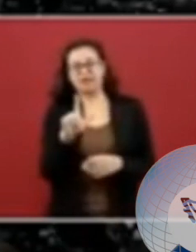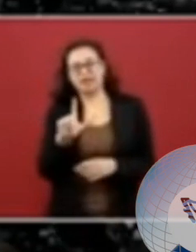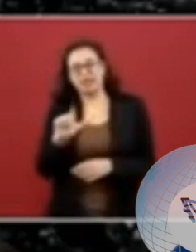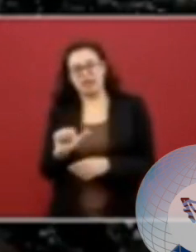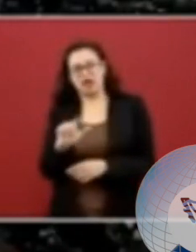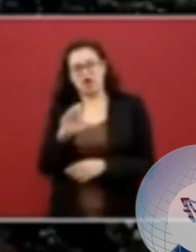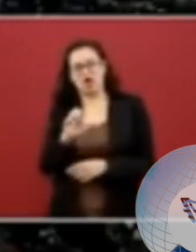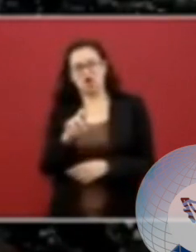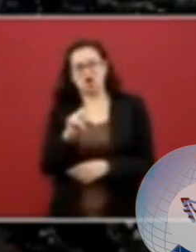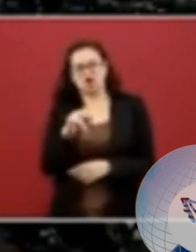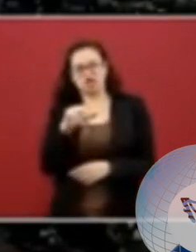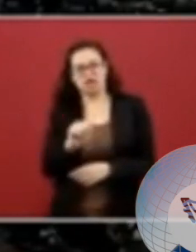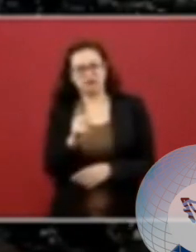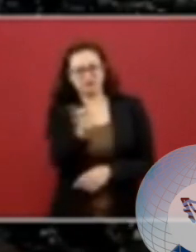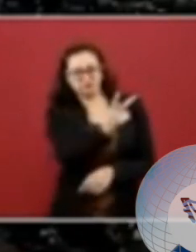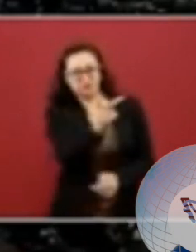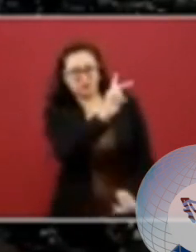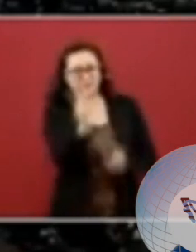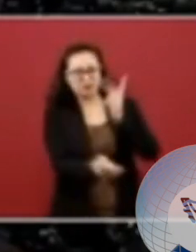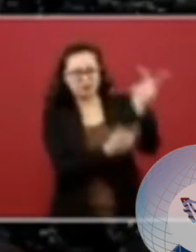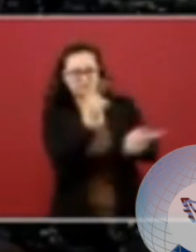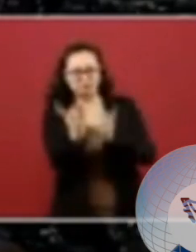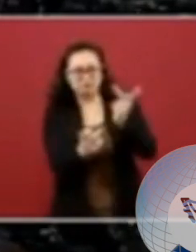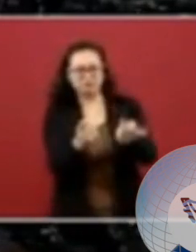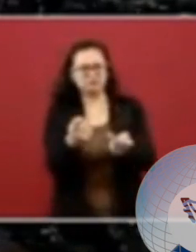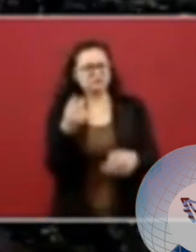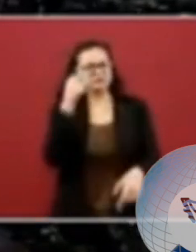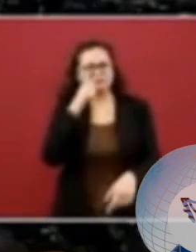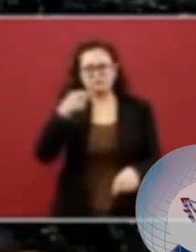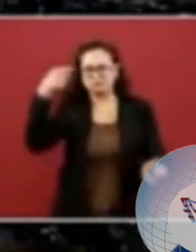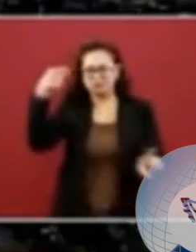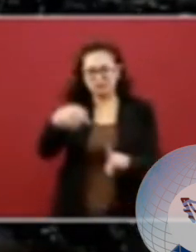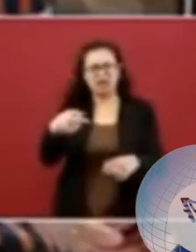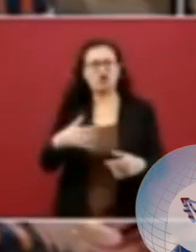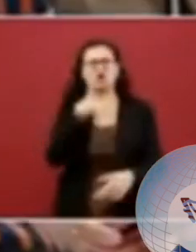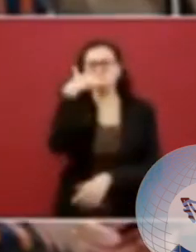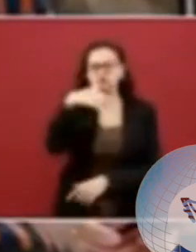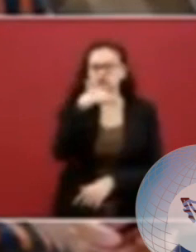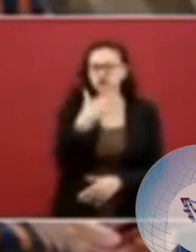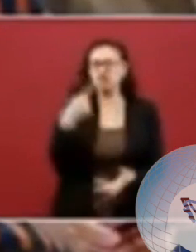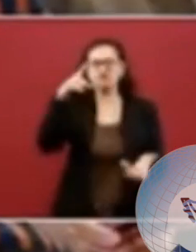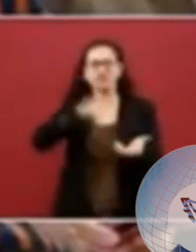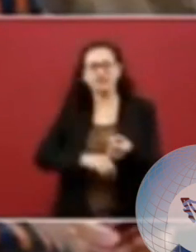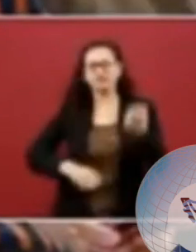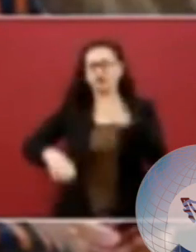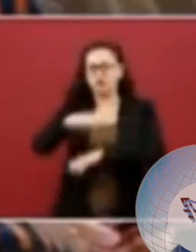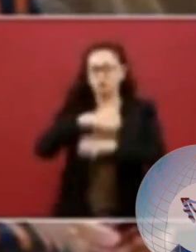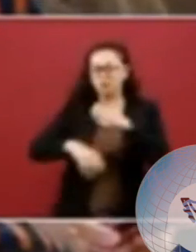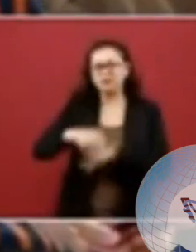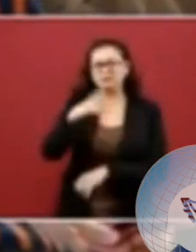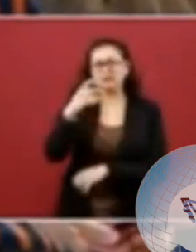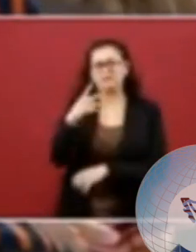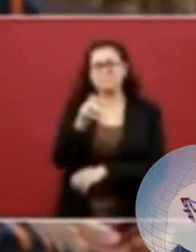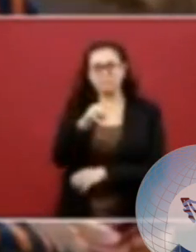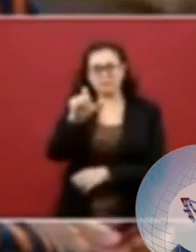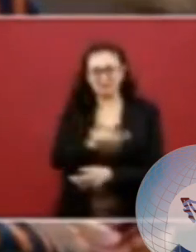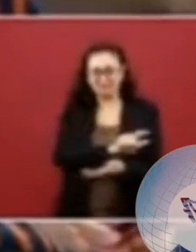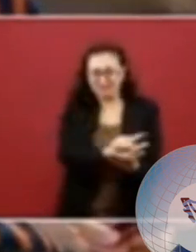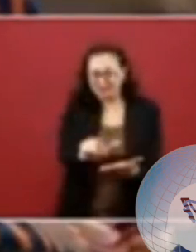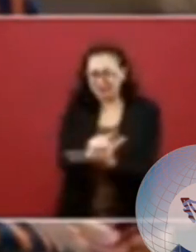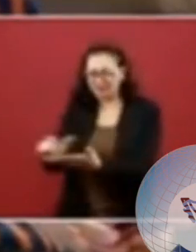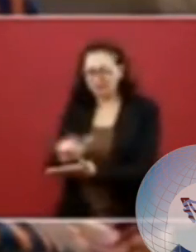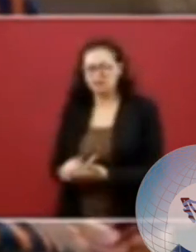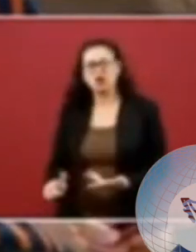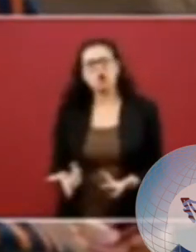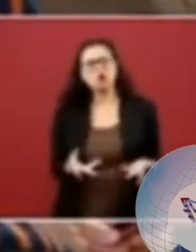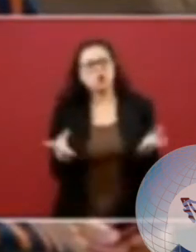hablado y está muy claro cuál es la línea: corrupción, limpieza en la empresa. ¿Cuáles son las medidas concretas que